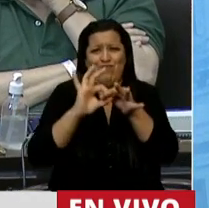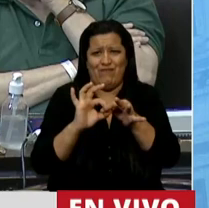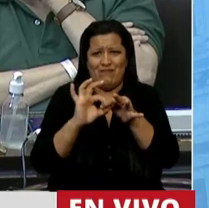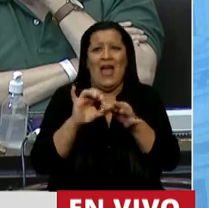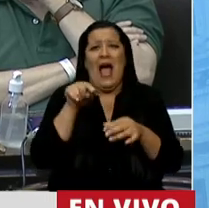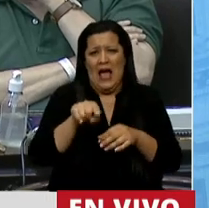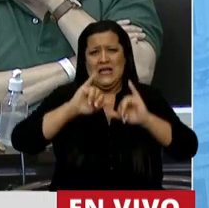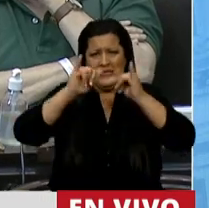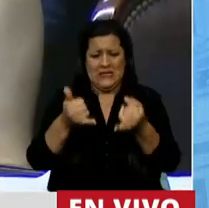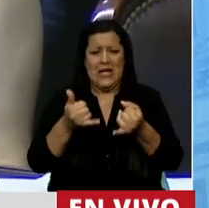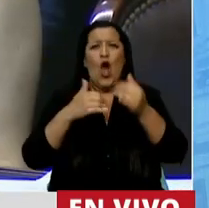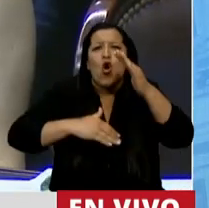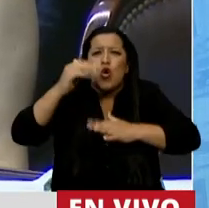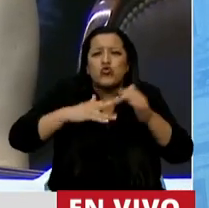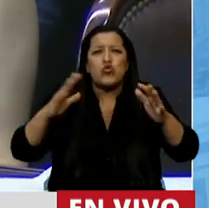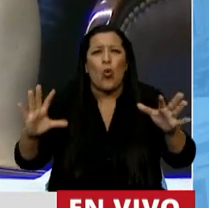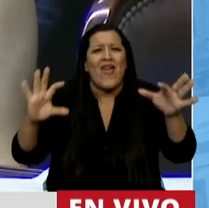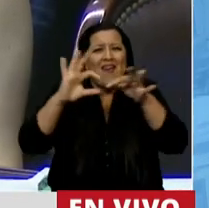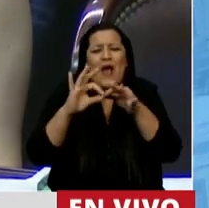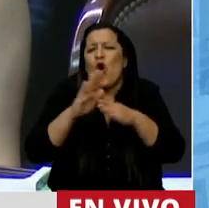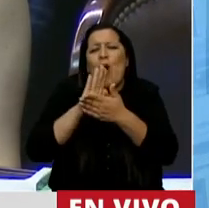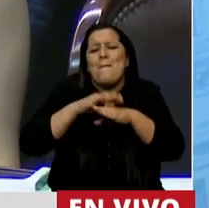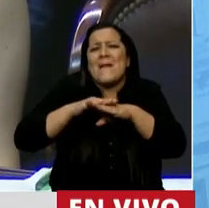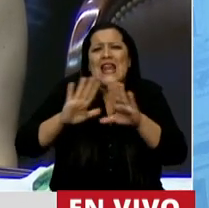encontrar, en construyendo ese mínimo acuerdo para que